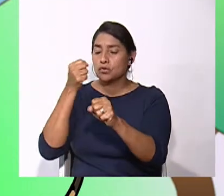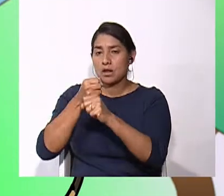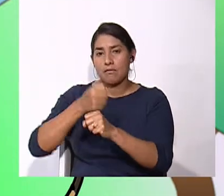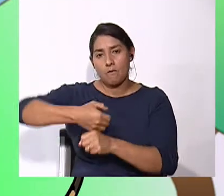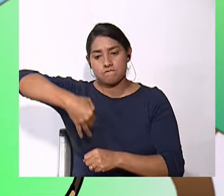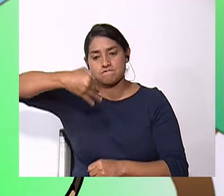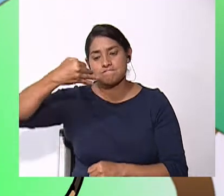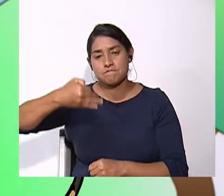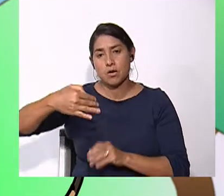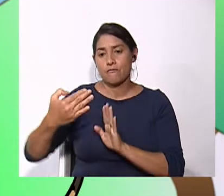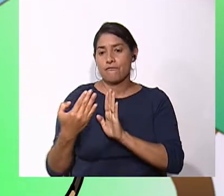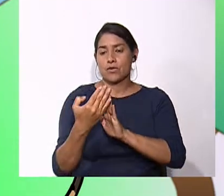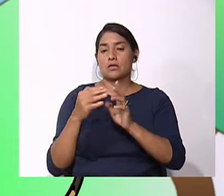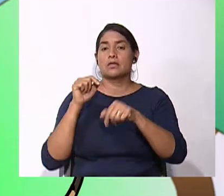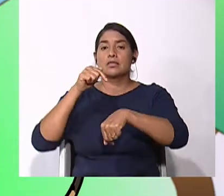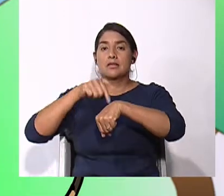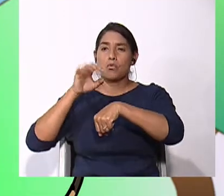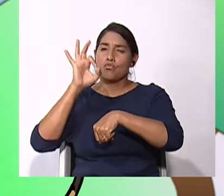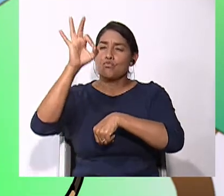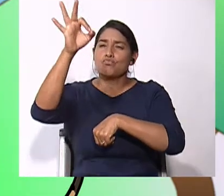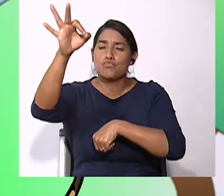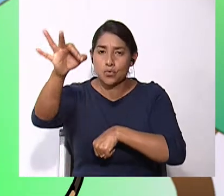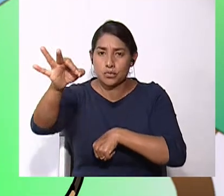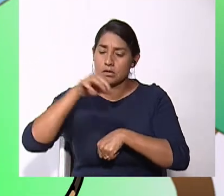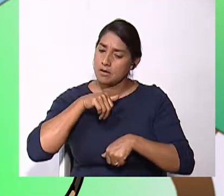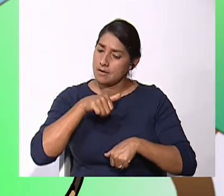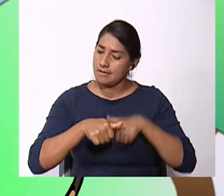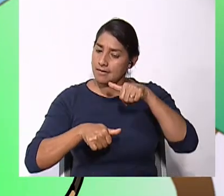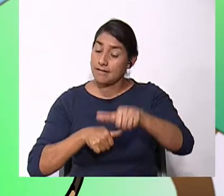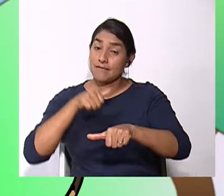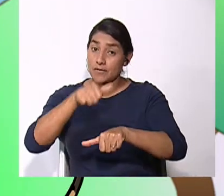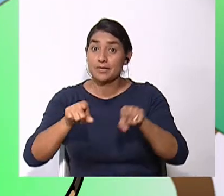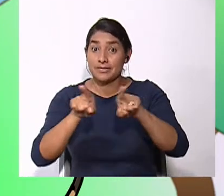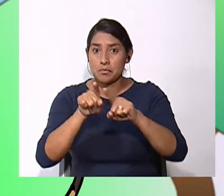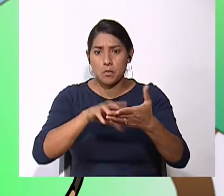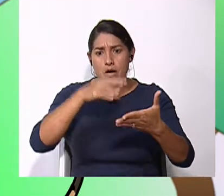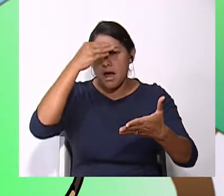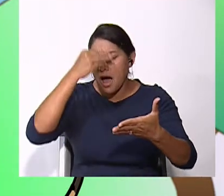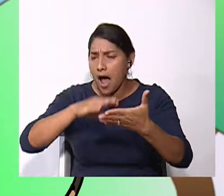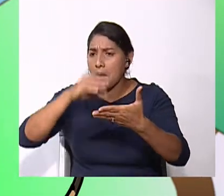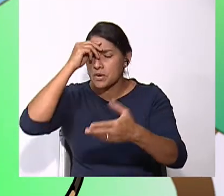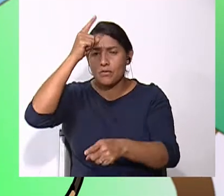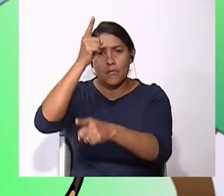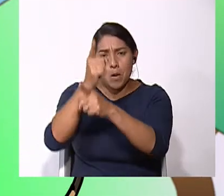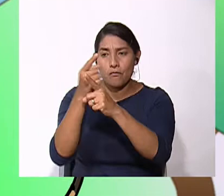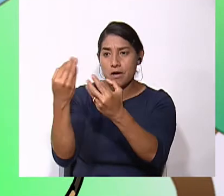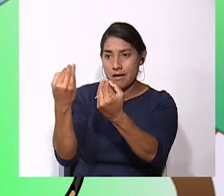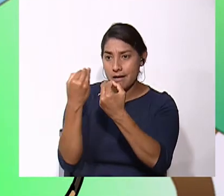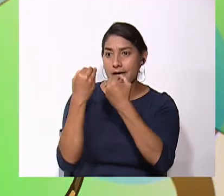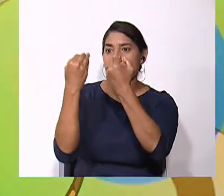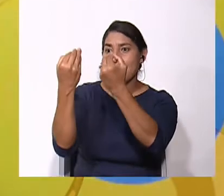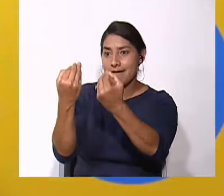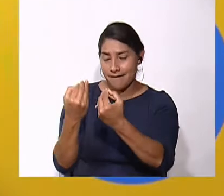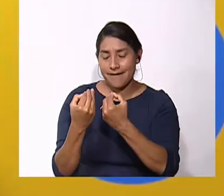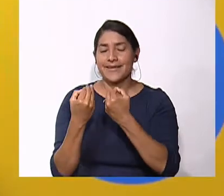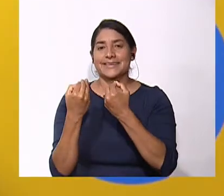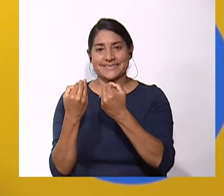para afrontar nuestro futuro y esforcémonos por aprenderlo correctamente.